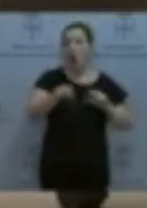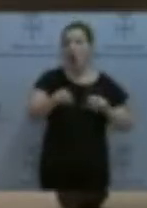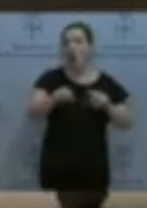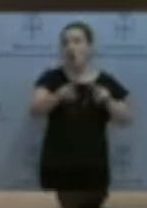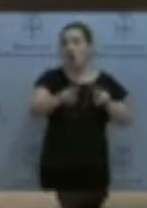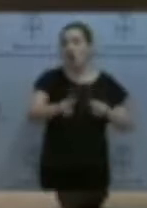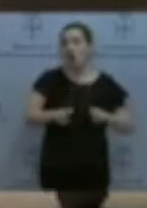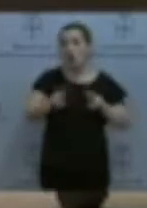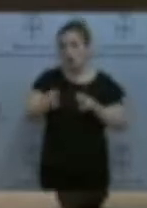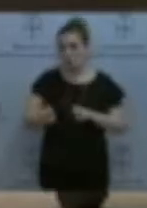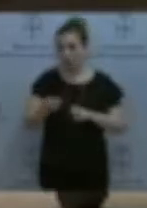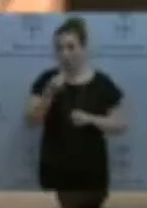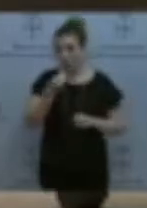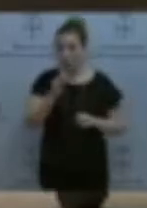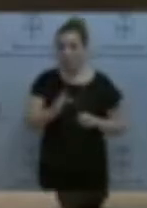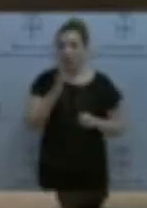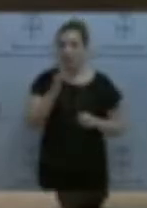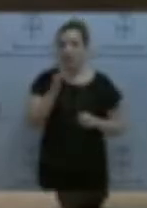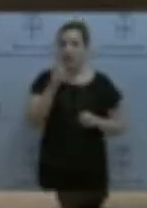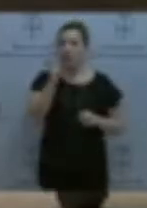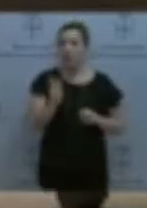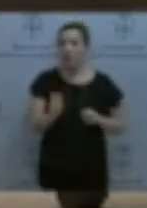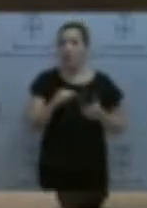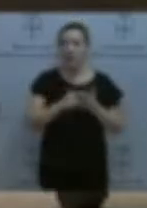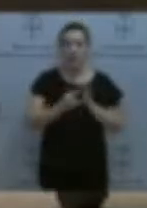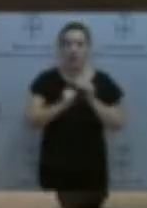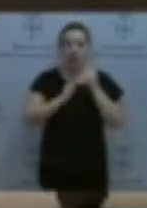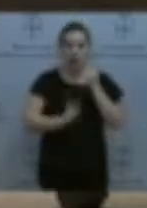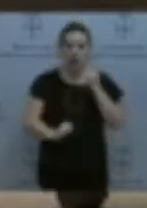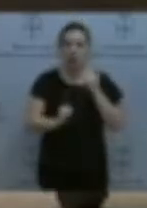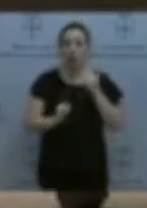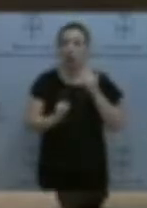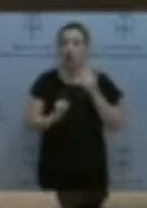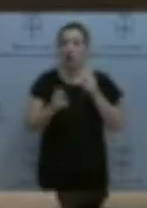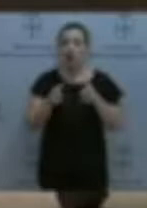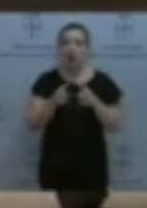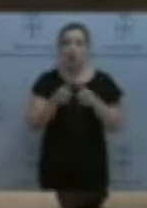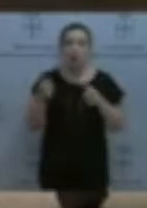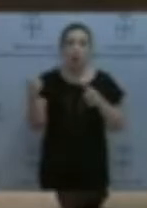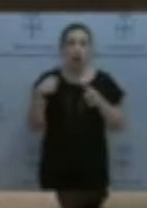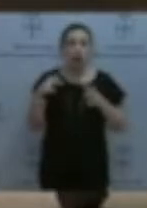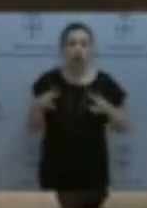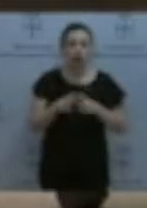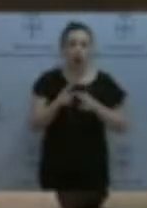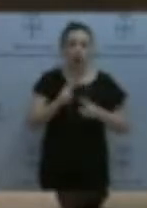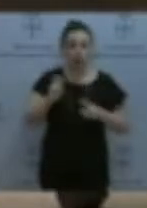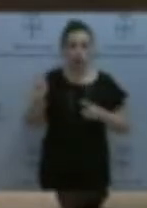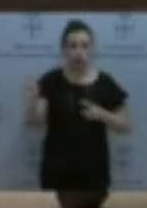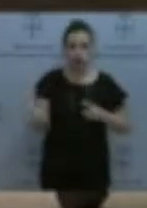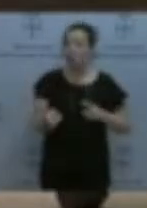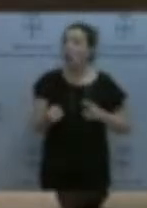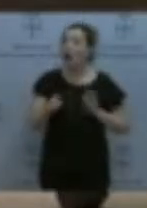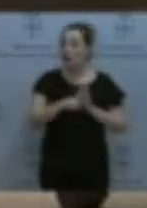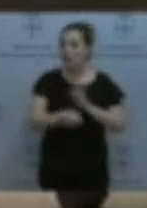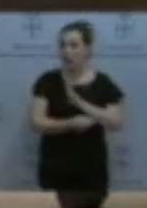auditoría del sistema eléctrico, el refuerzo del bono social, una serie de medidas que afectan directamente a problemas coyunturales. Pero todo